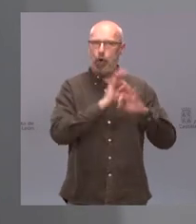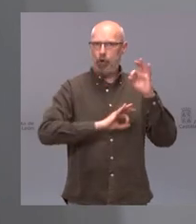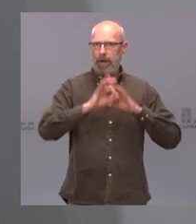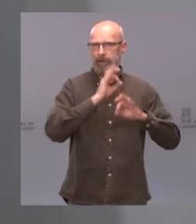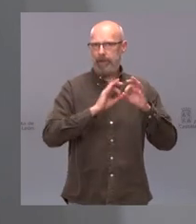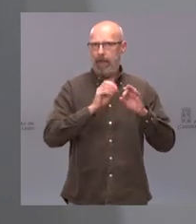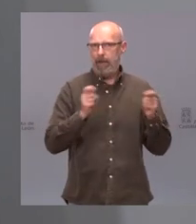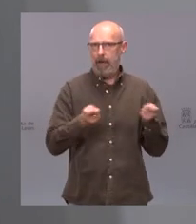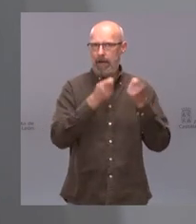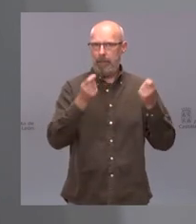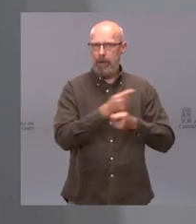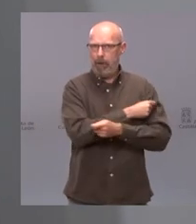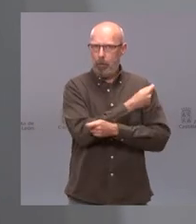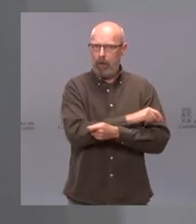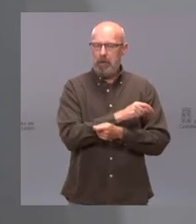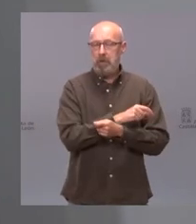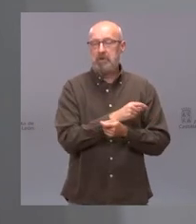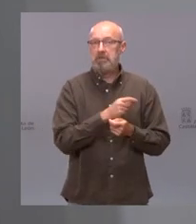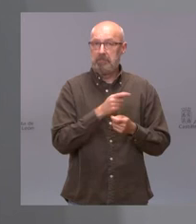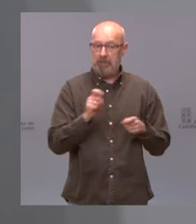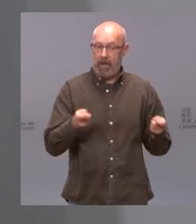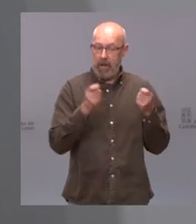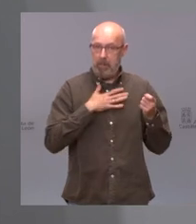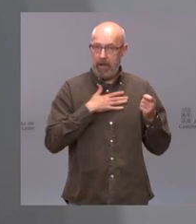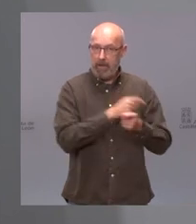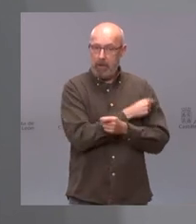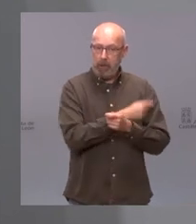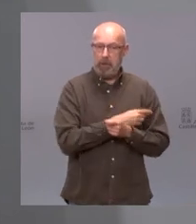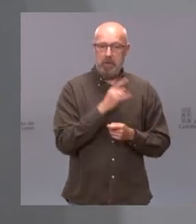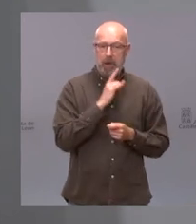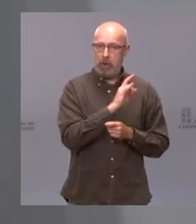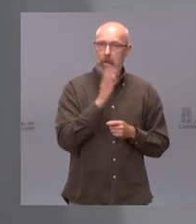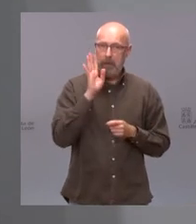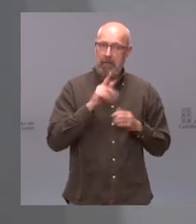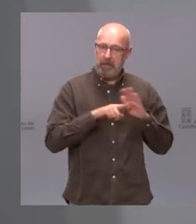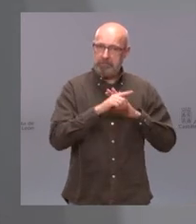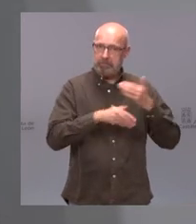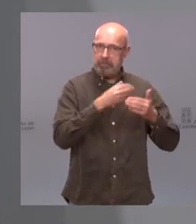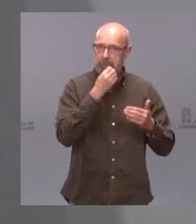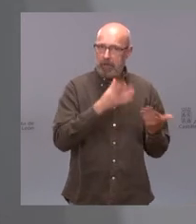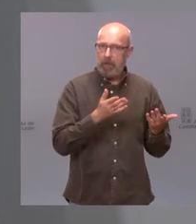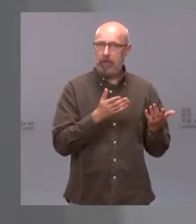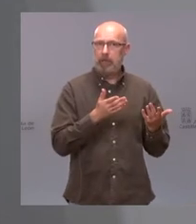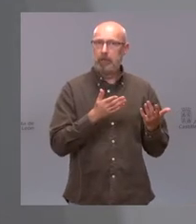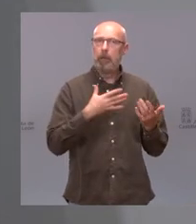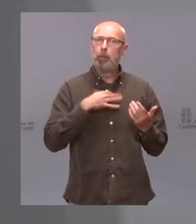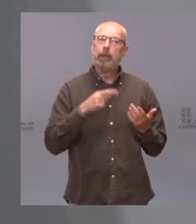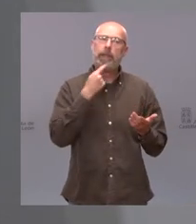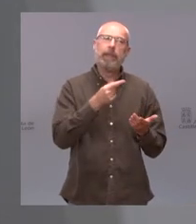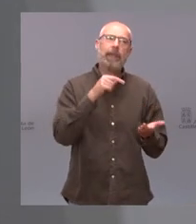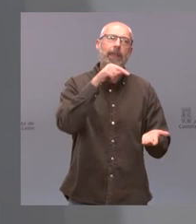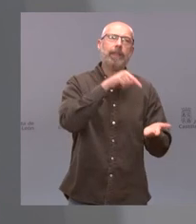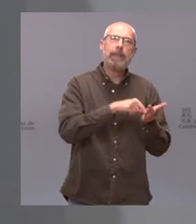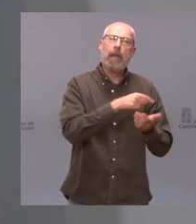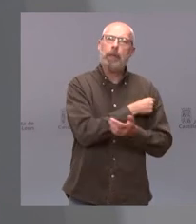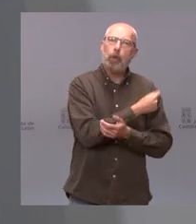y además tenemos una capacidad que parece que no es mala porque nos ha ido bastante bien. Por tanto, podemos decir qué día se vacuna, qué días no se vacuna, cuándo se